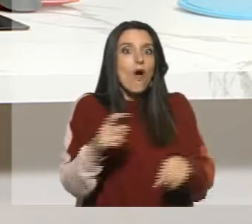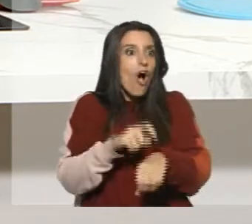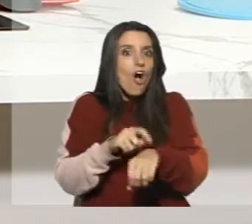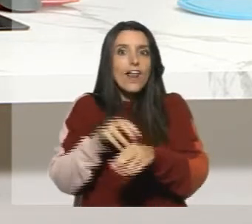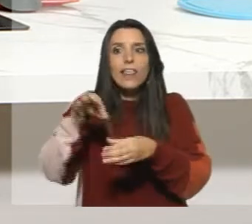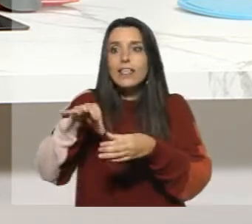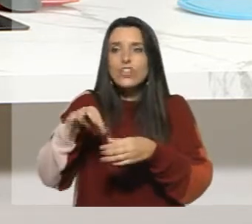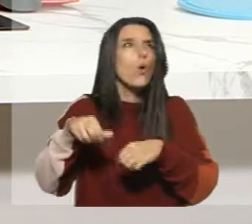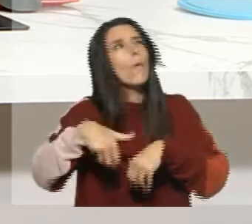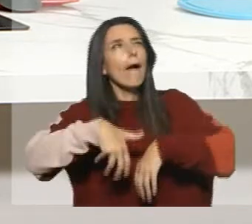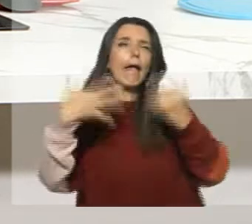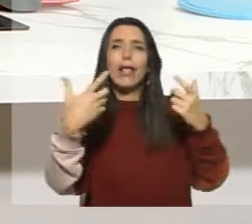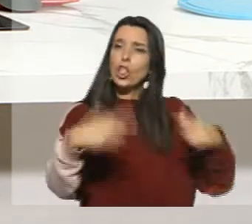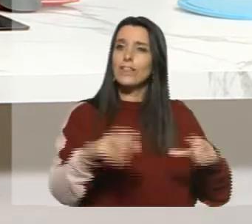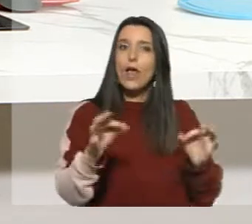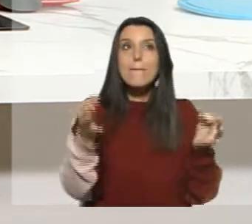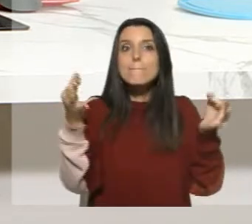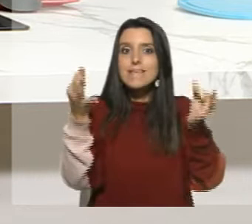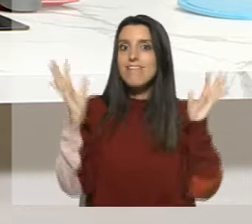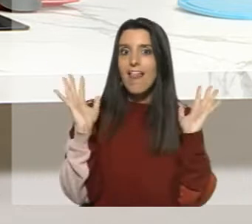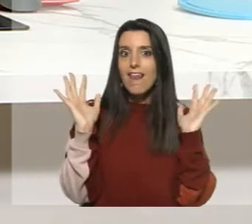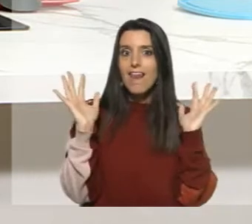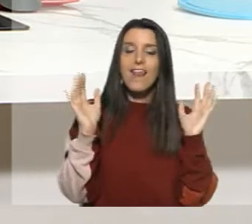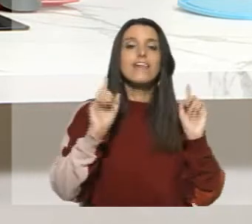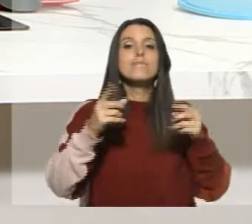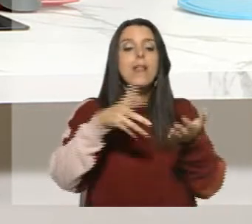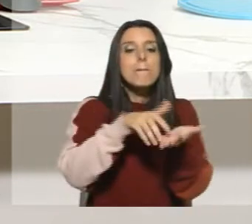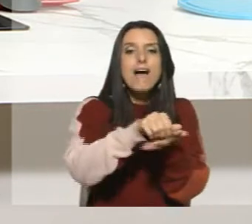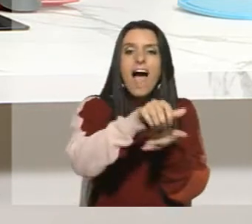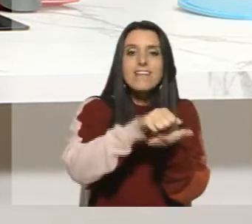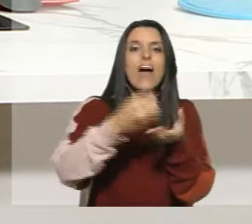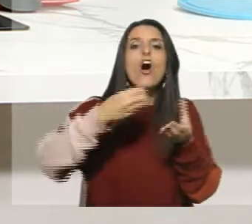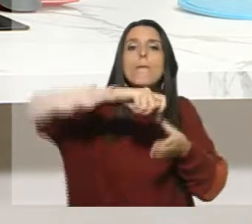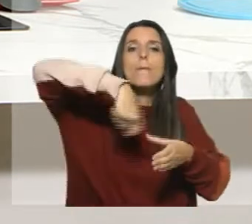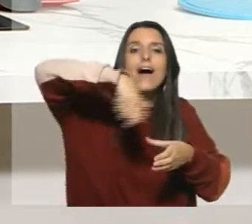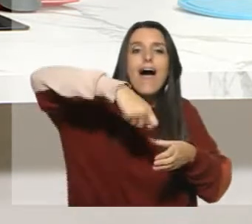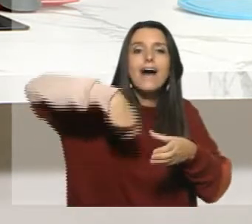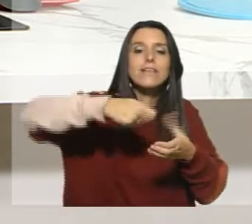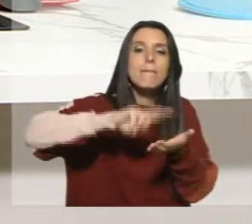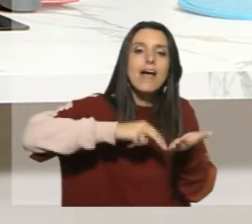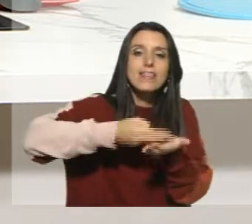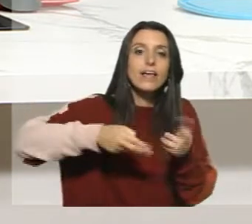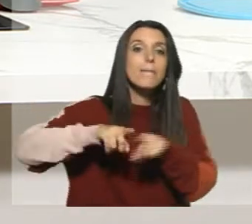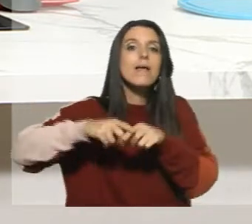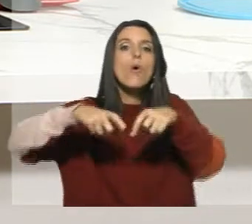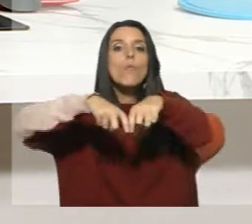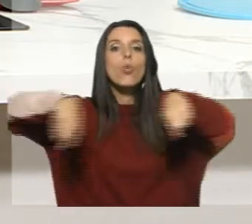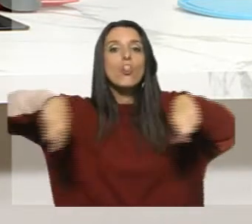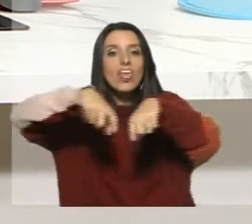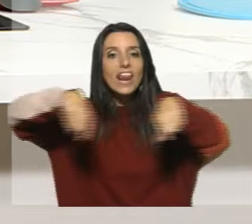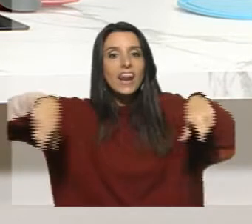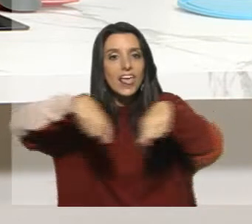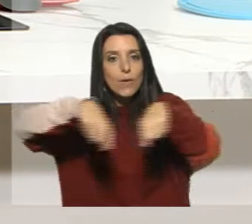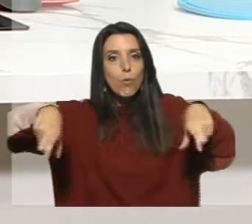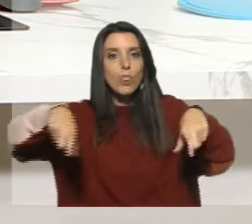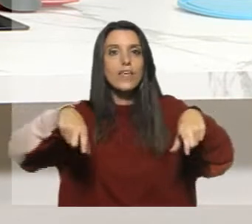cualquier torta. No es cualquier torta. Y viste que lo que hacemos es, en realidad es una masa clásica de manteca, que finalmente lo usamos para hacer el budín, lo que se llama budín 4/4, porque lleva